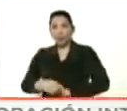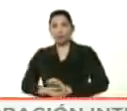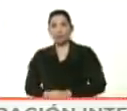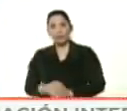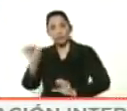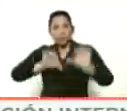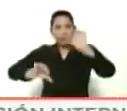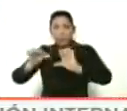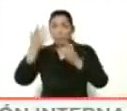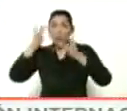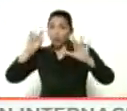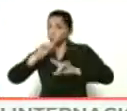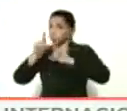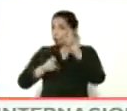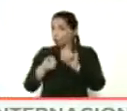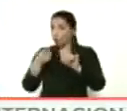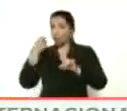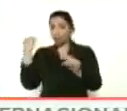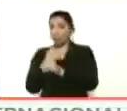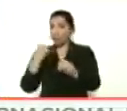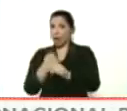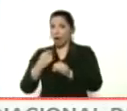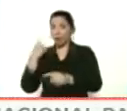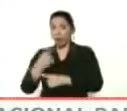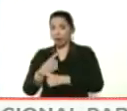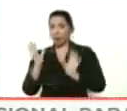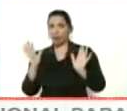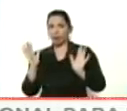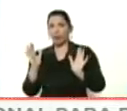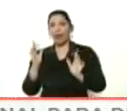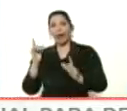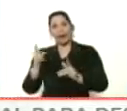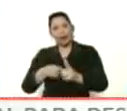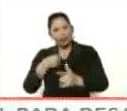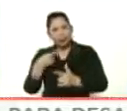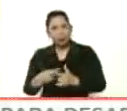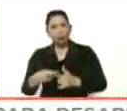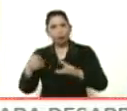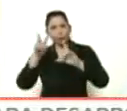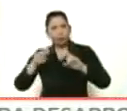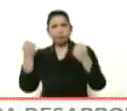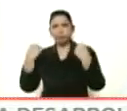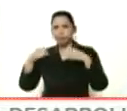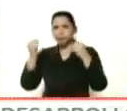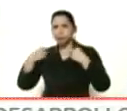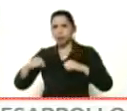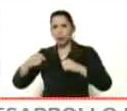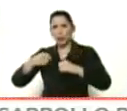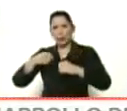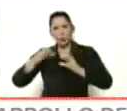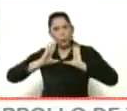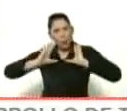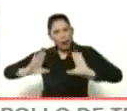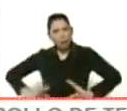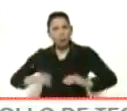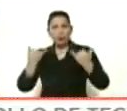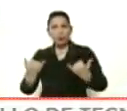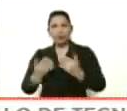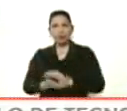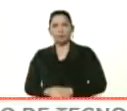una hipótesis a trabajar. Se agregan todas las terapias inmunológicas, recientemente se agregaron las